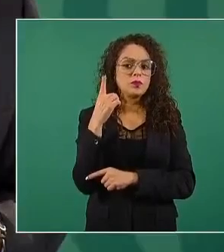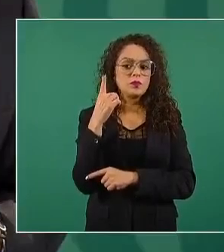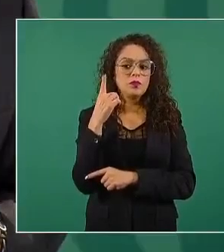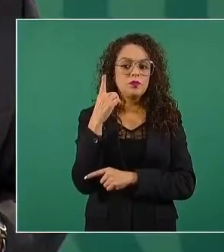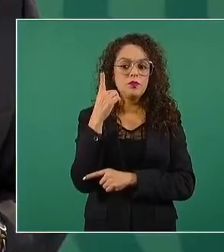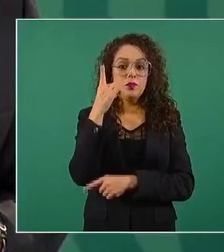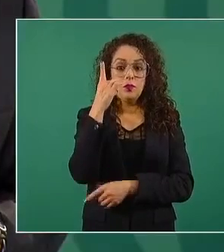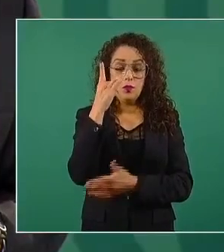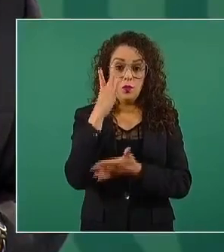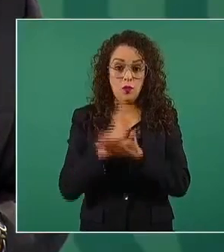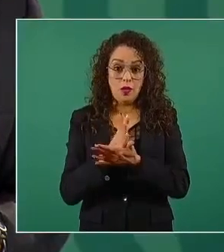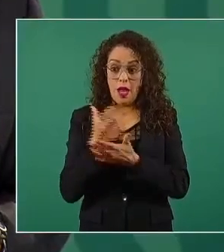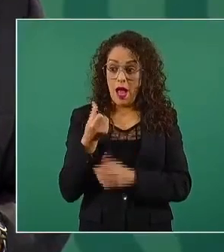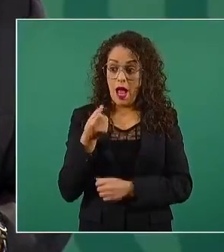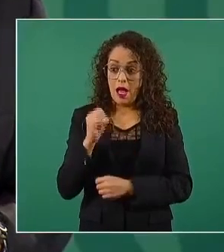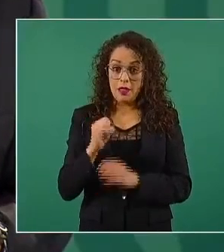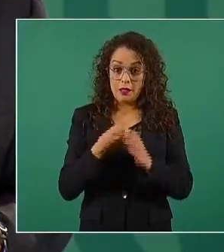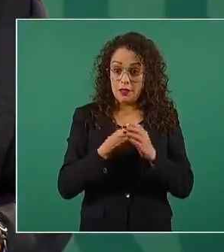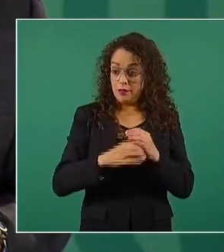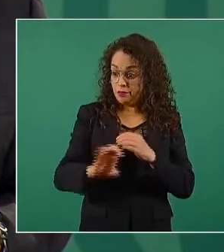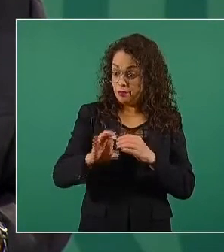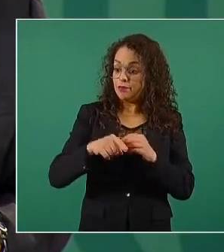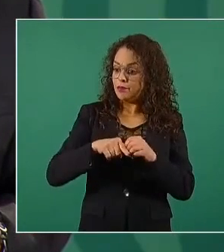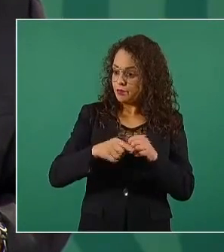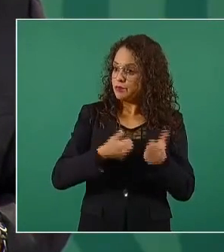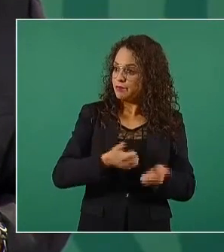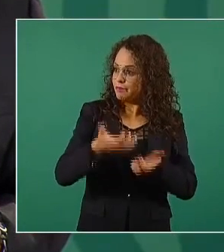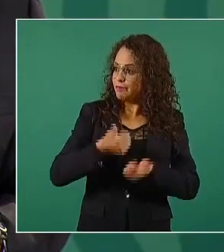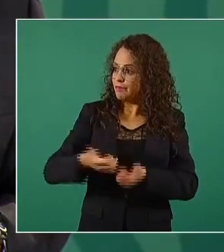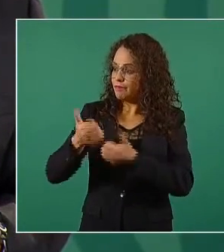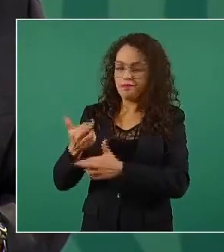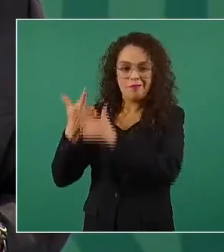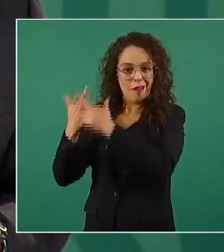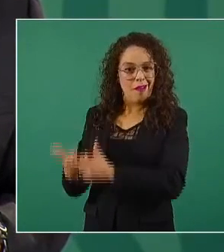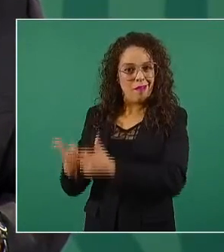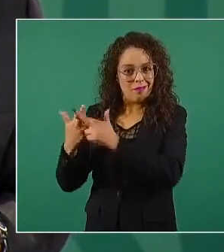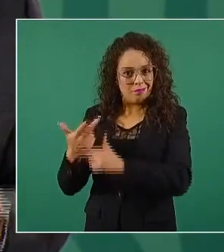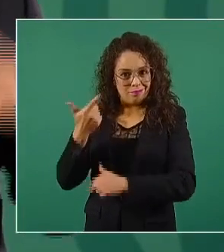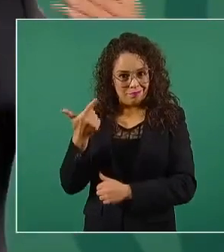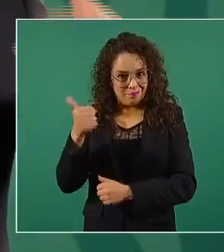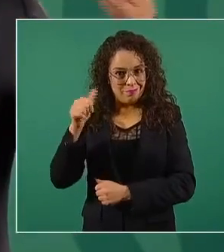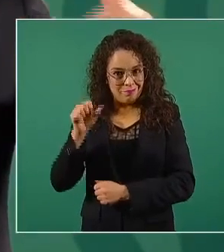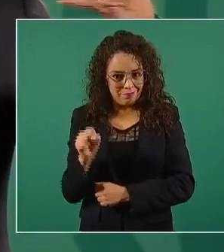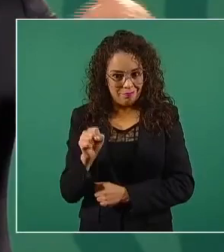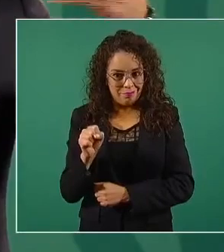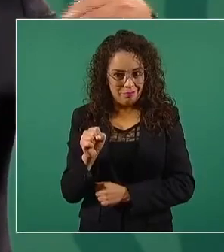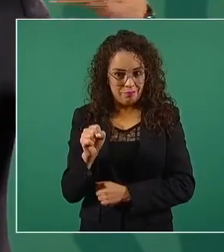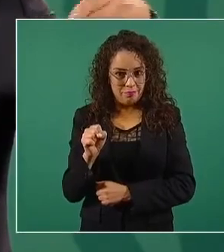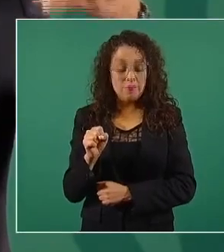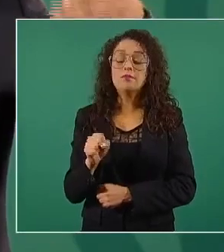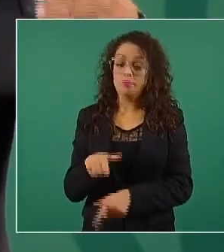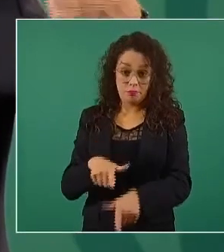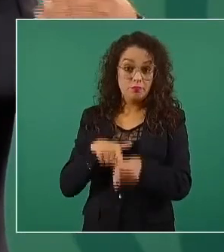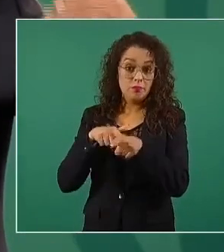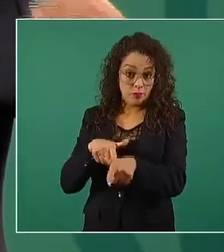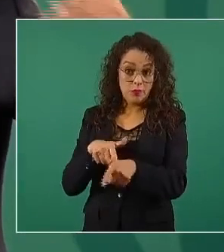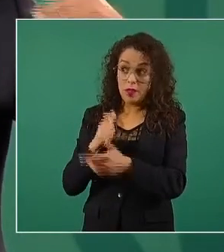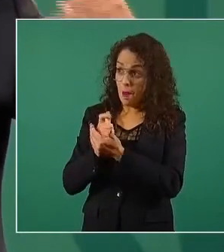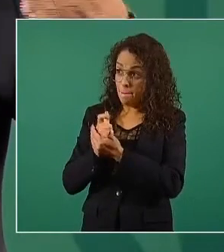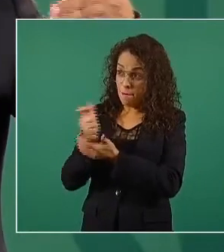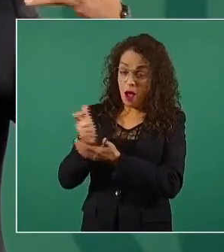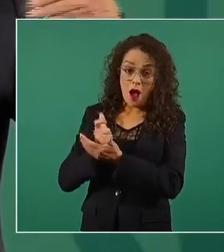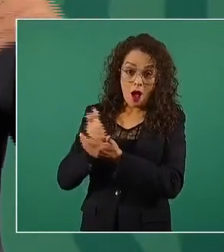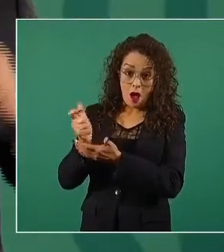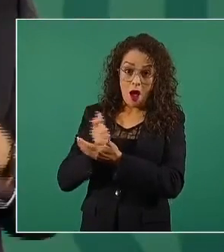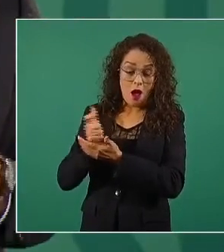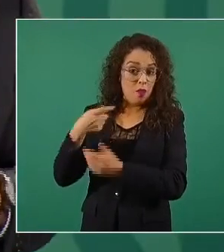distribuir así los excedentes de gas natural que se tienen, que se están pagando y